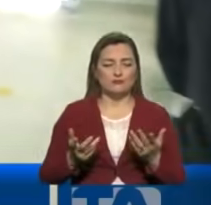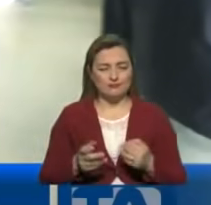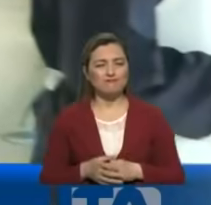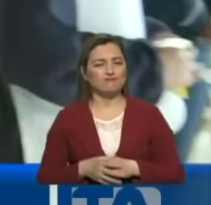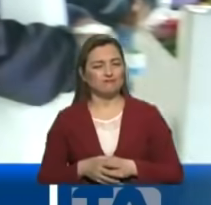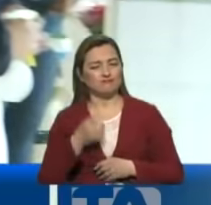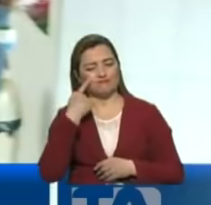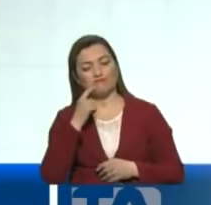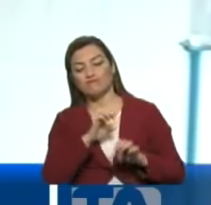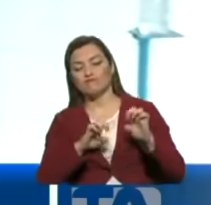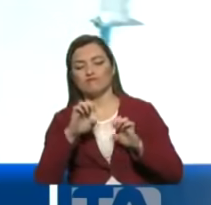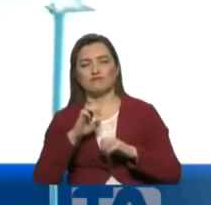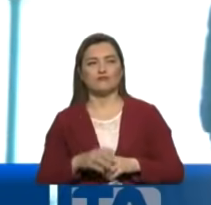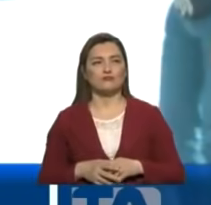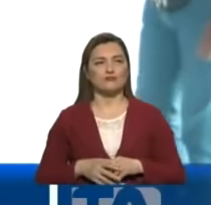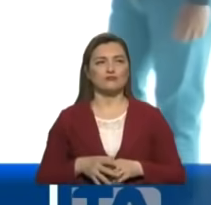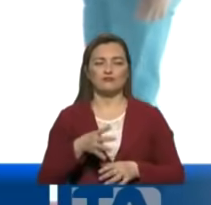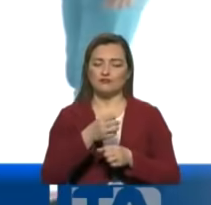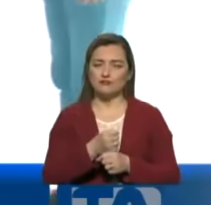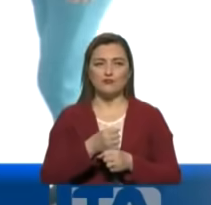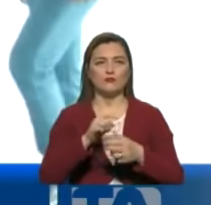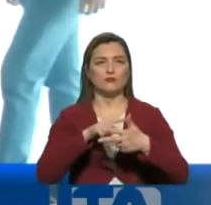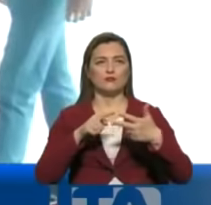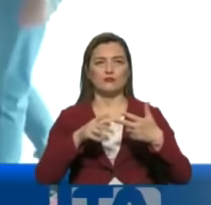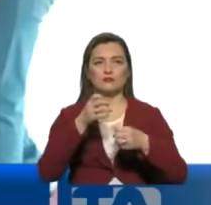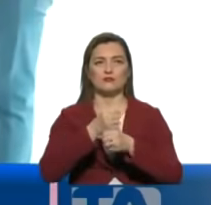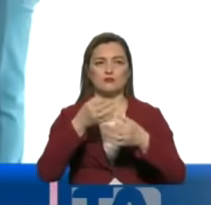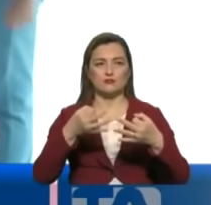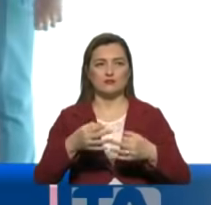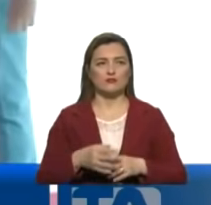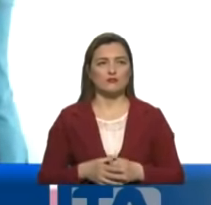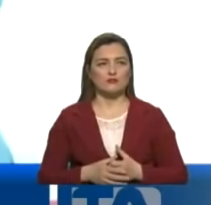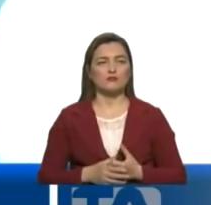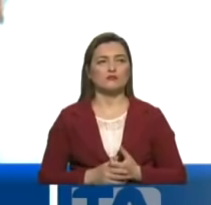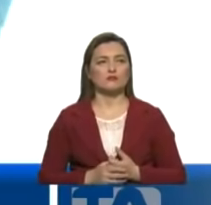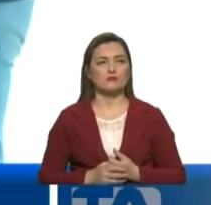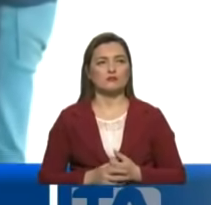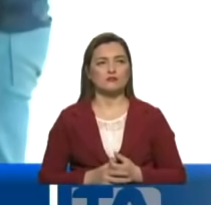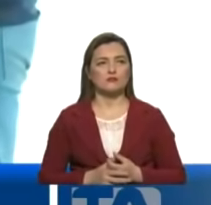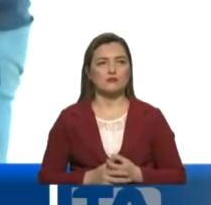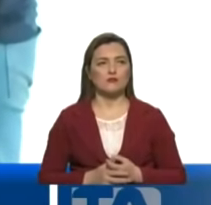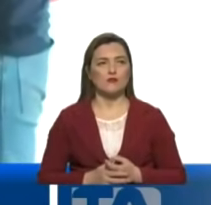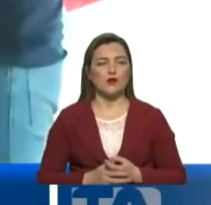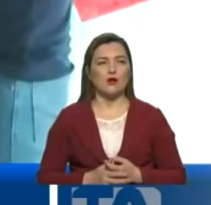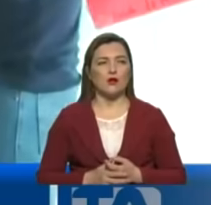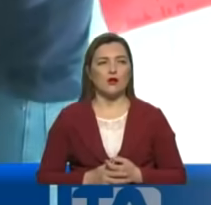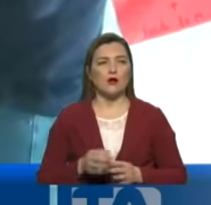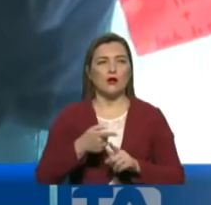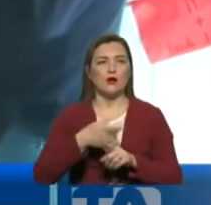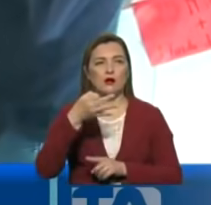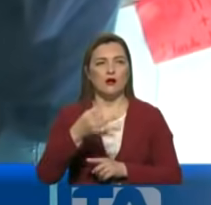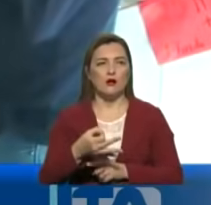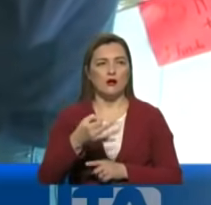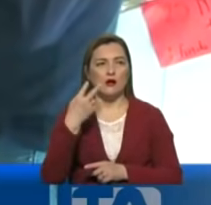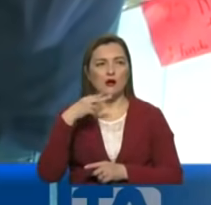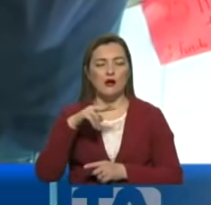puedan tomarlos por sorpresa y verificar si se están cumpliendo las medidas. Aquí en el mercado municipal Rumiñahui podemos ver que sí se están cumpliendo